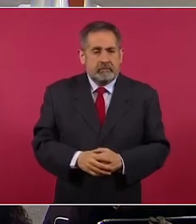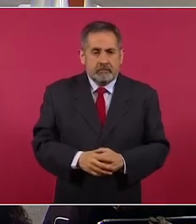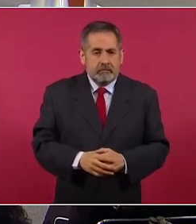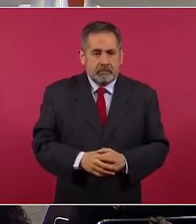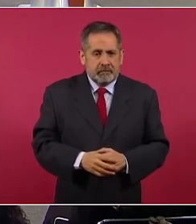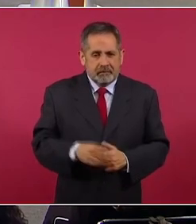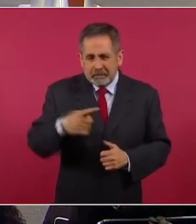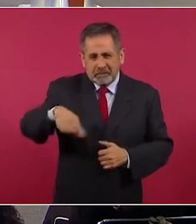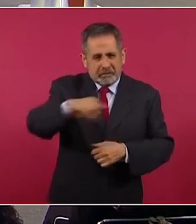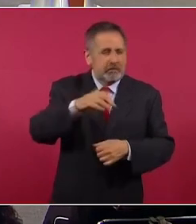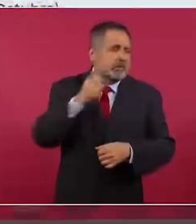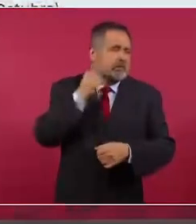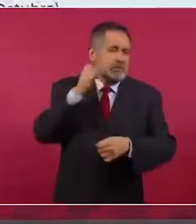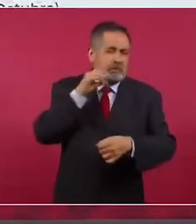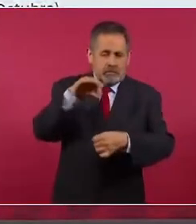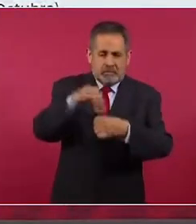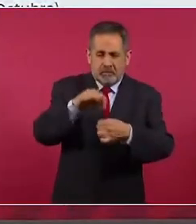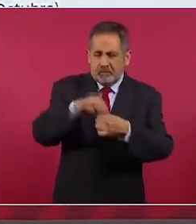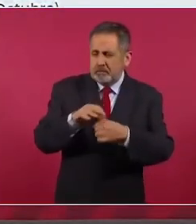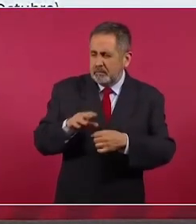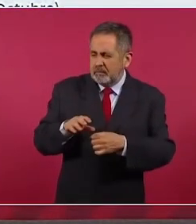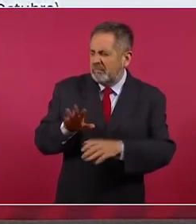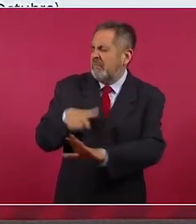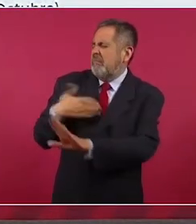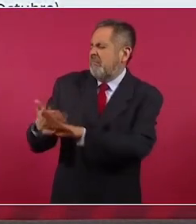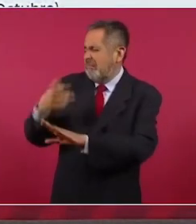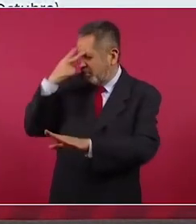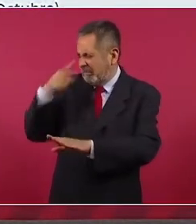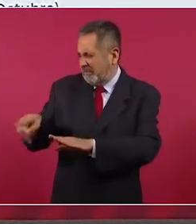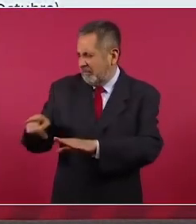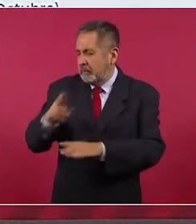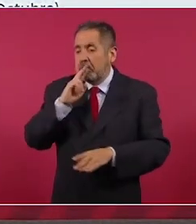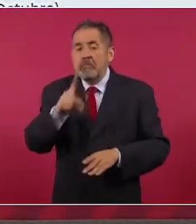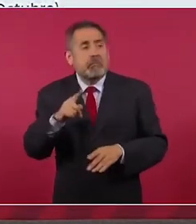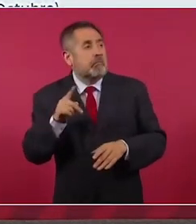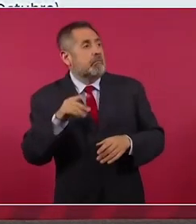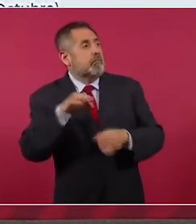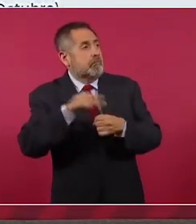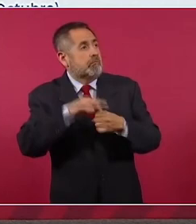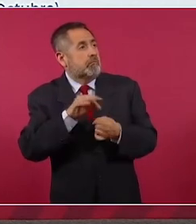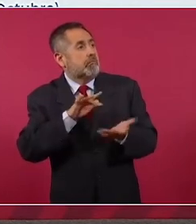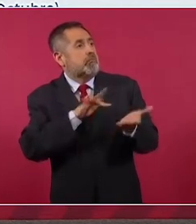voten en contra de las empresas públicas y a favor de empresas